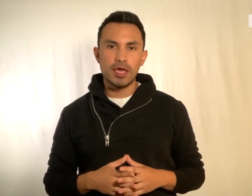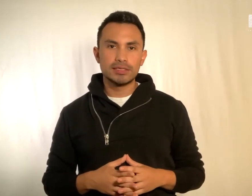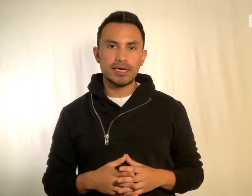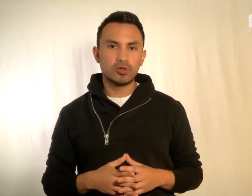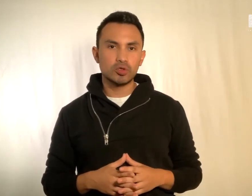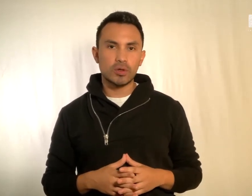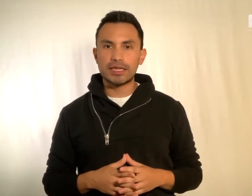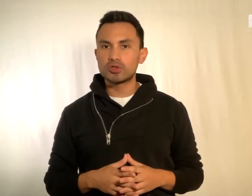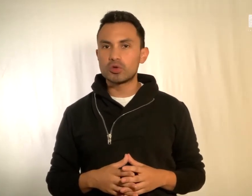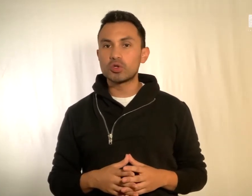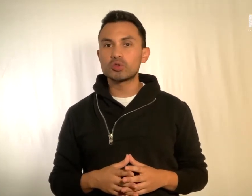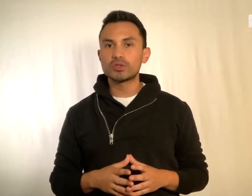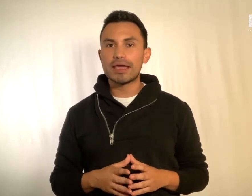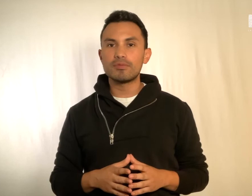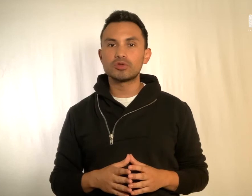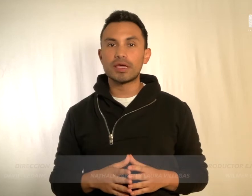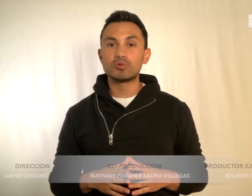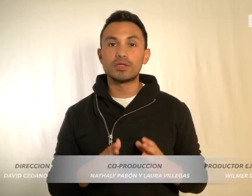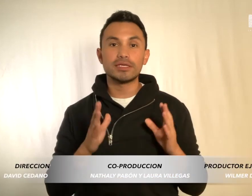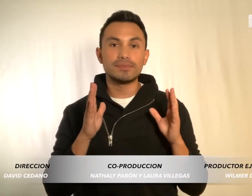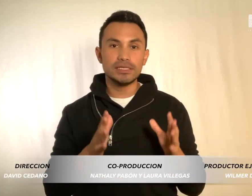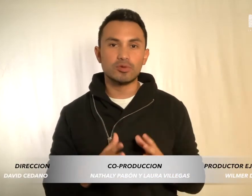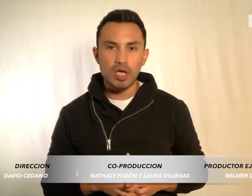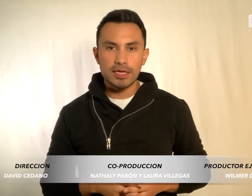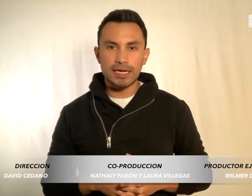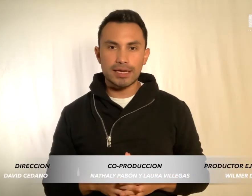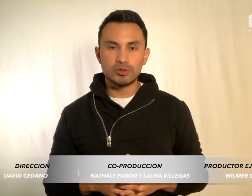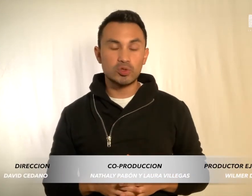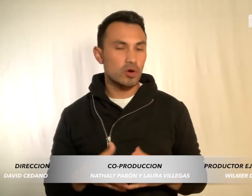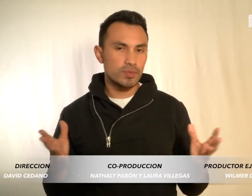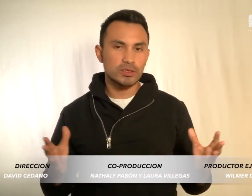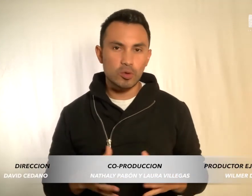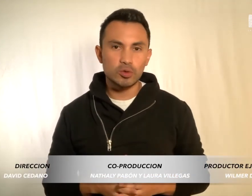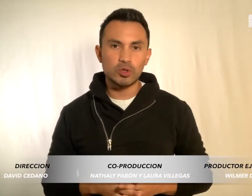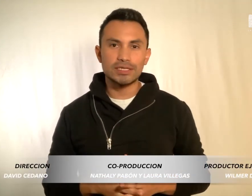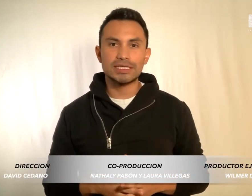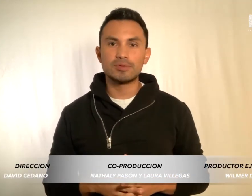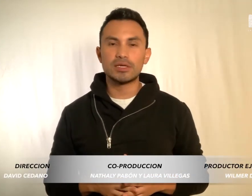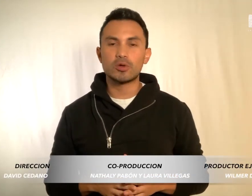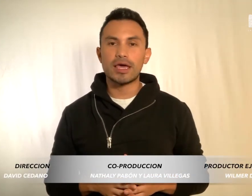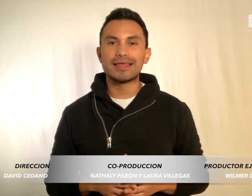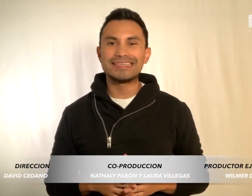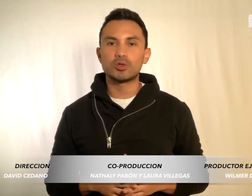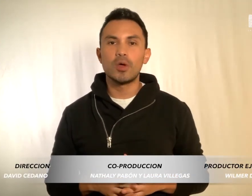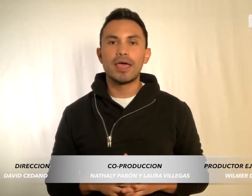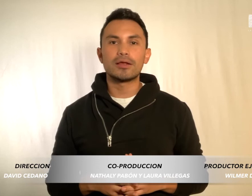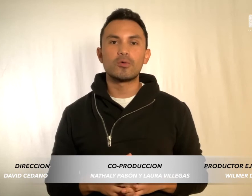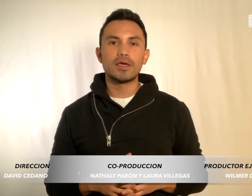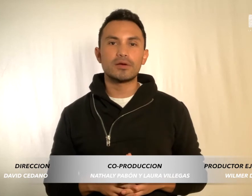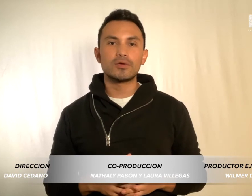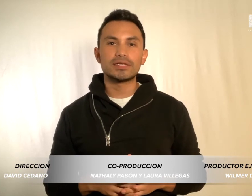consulados. Sigan todos conectados con nosotros, dejemos que ustedes mismos saquen sus propias conclusiones después de lo que ha dicho